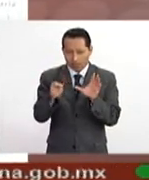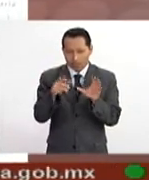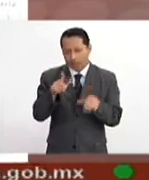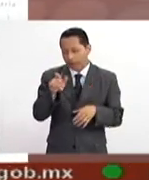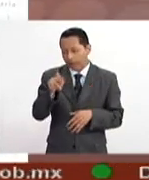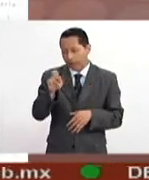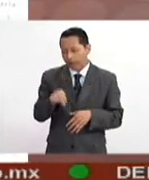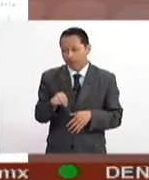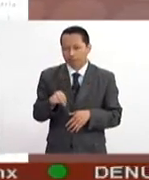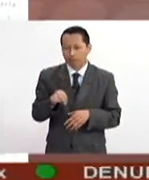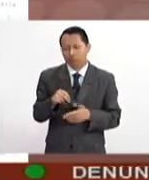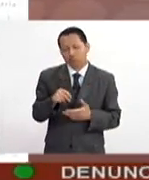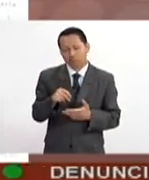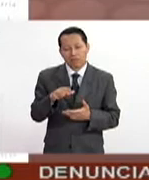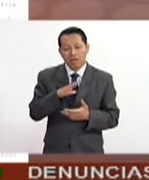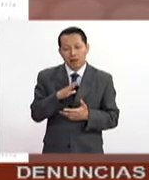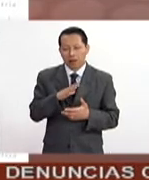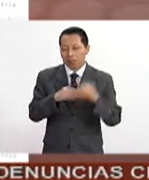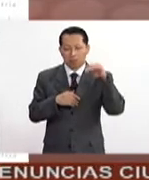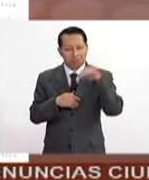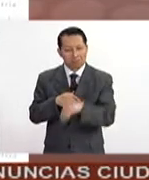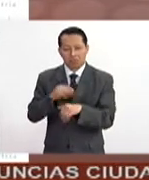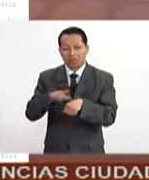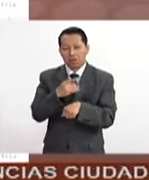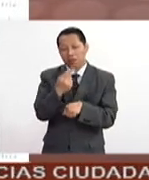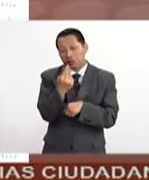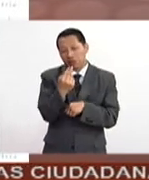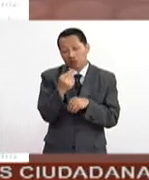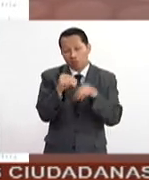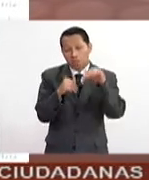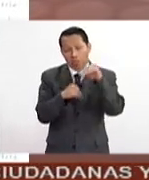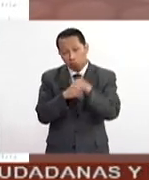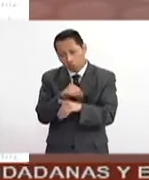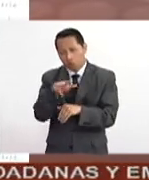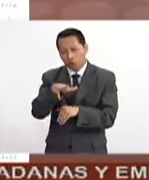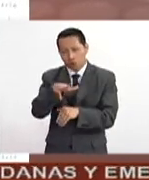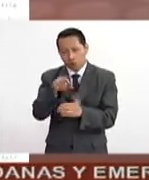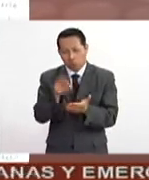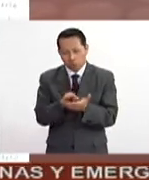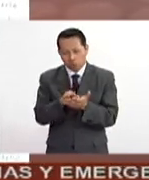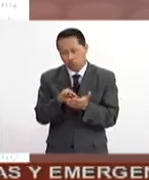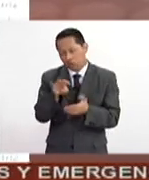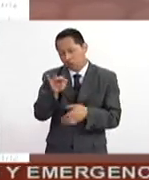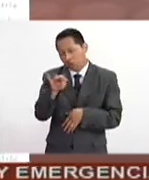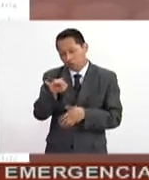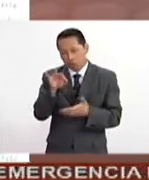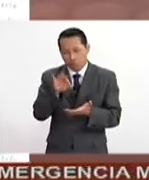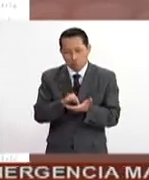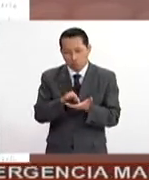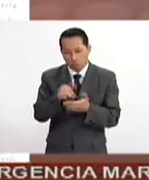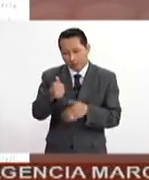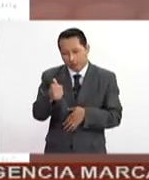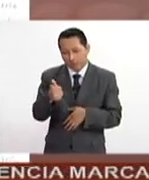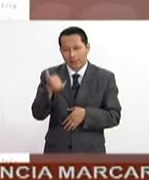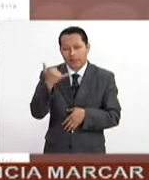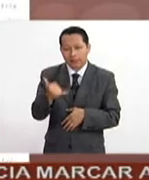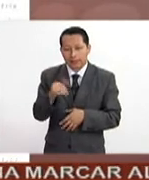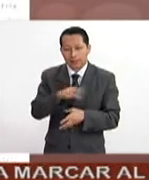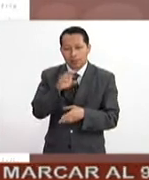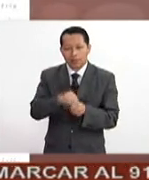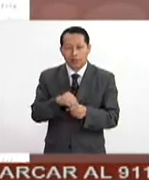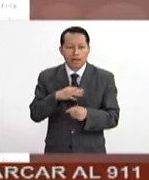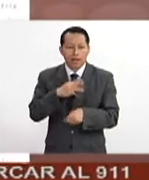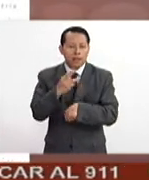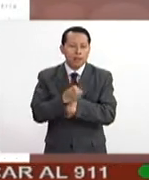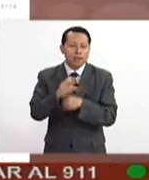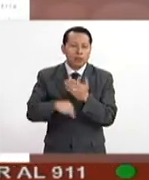Pen, prácticamente se cae de 25 a 18 puntos, queda en 19.6 y termina en tercer